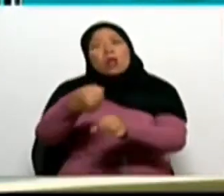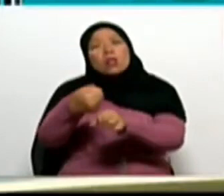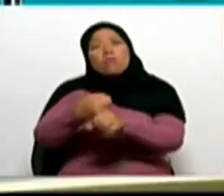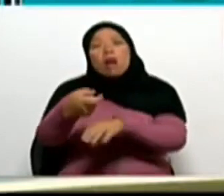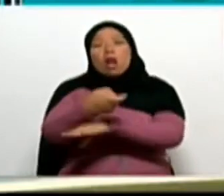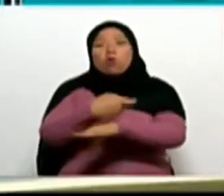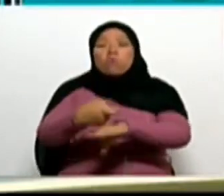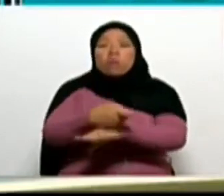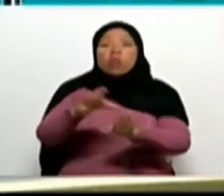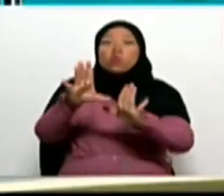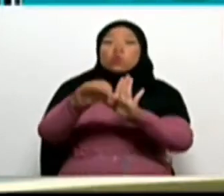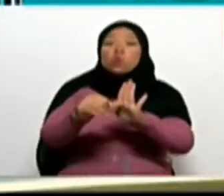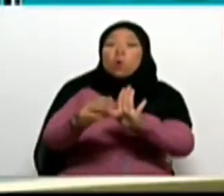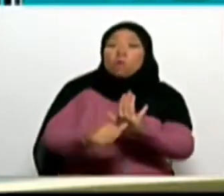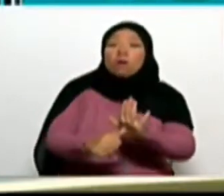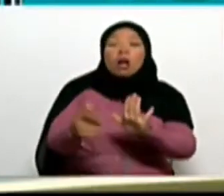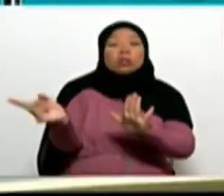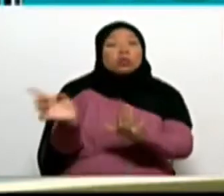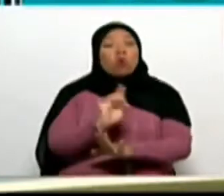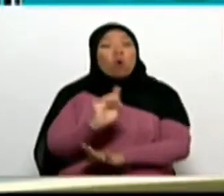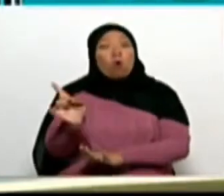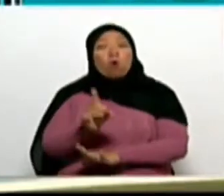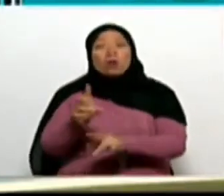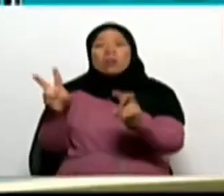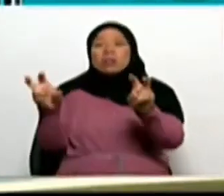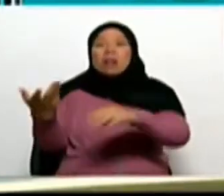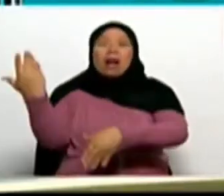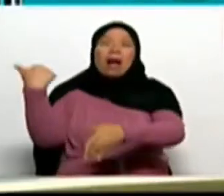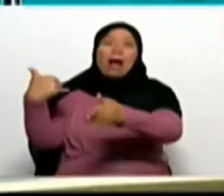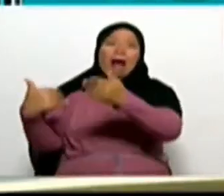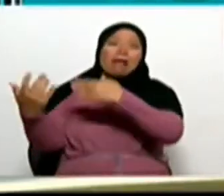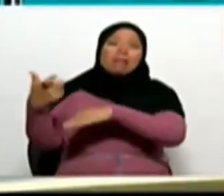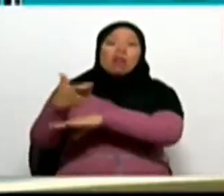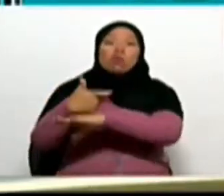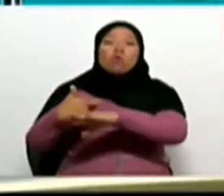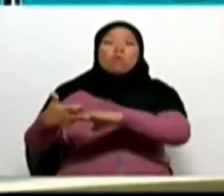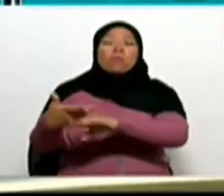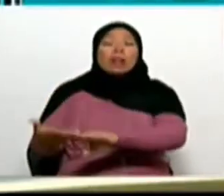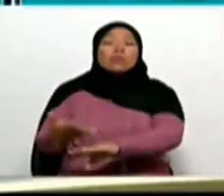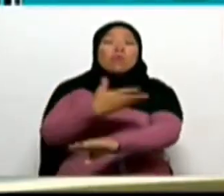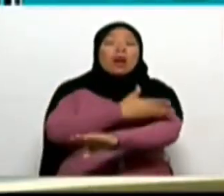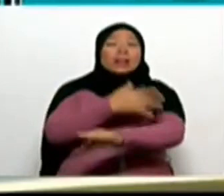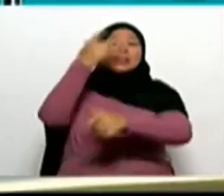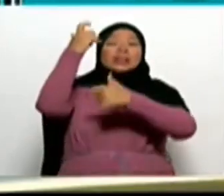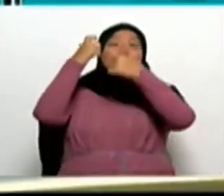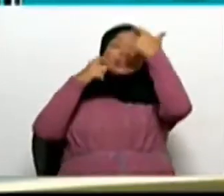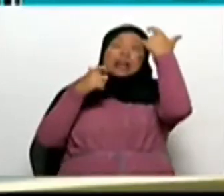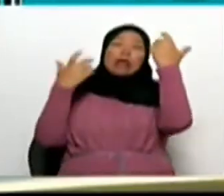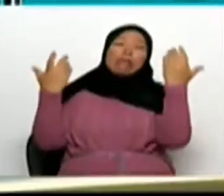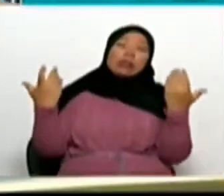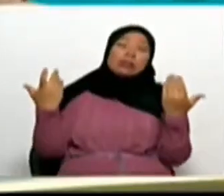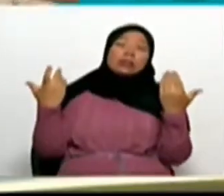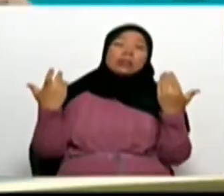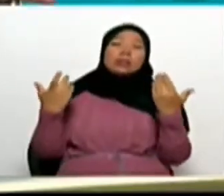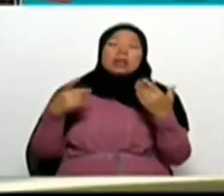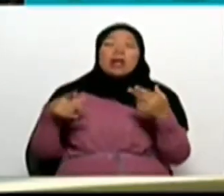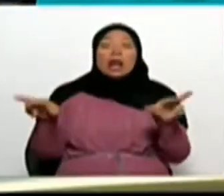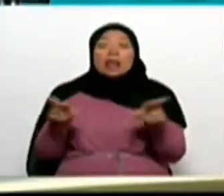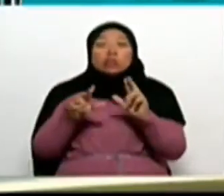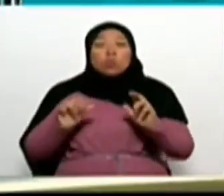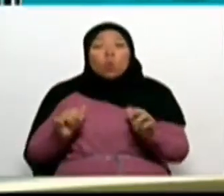resurgimiento de la vieja ideología, del viejo aparato del Estado corrupto que